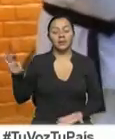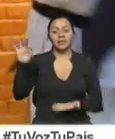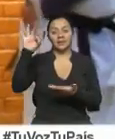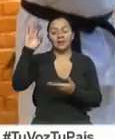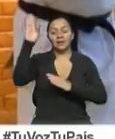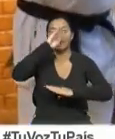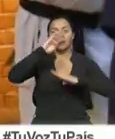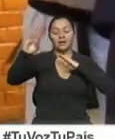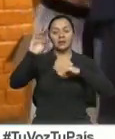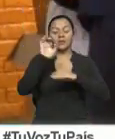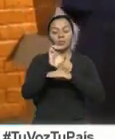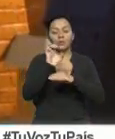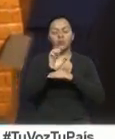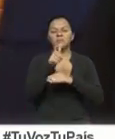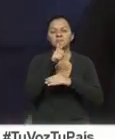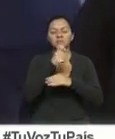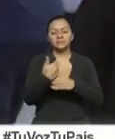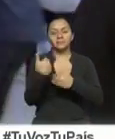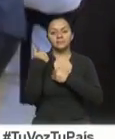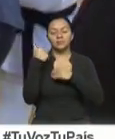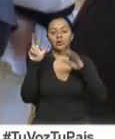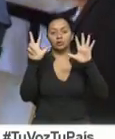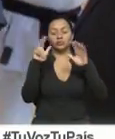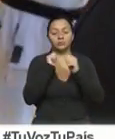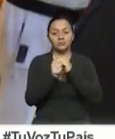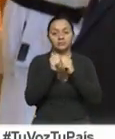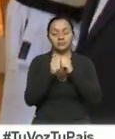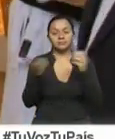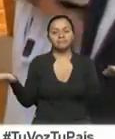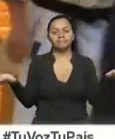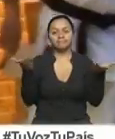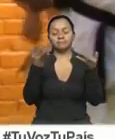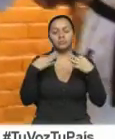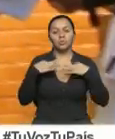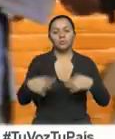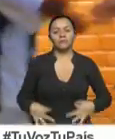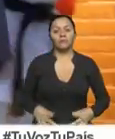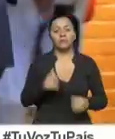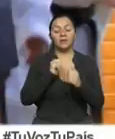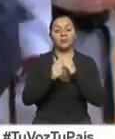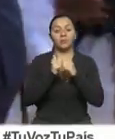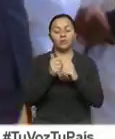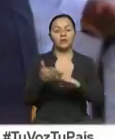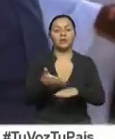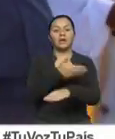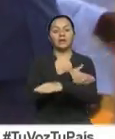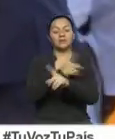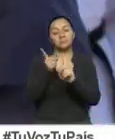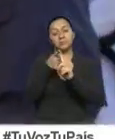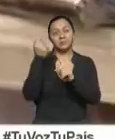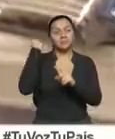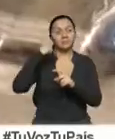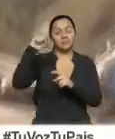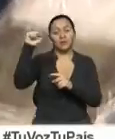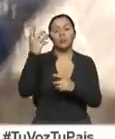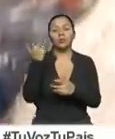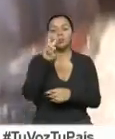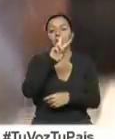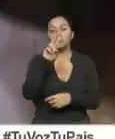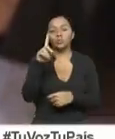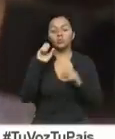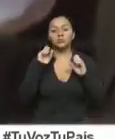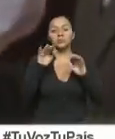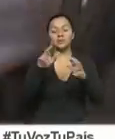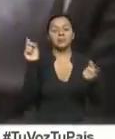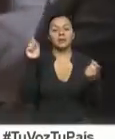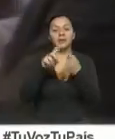karate ecuatoriana, integrada por 8 atletas, recibió implementación deportiva previo a la gira que realizarán del 21 de septiembre